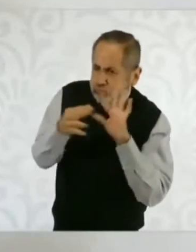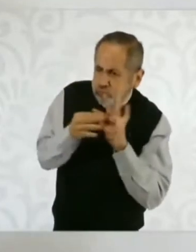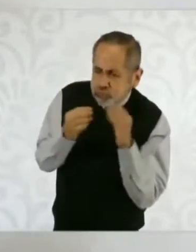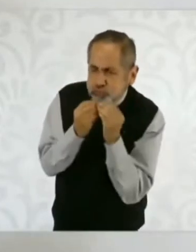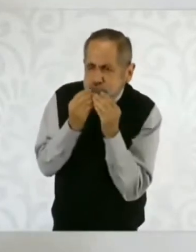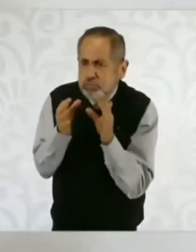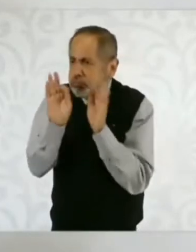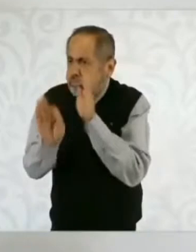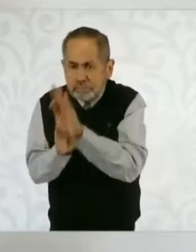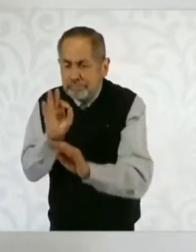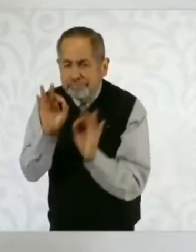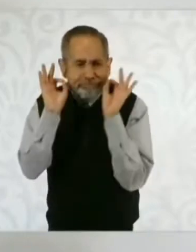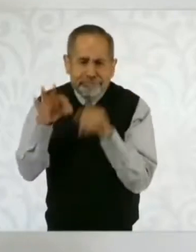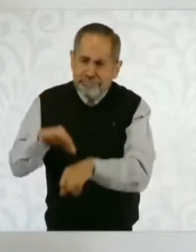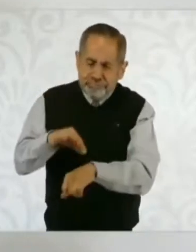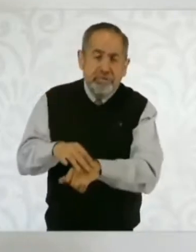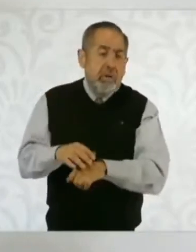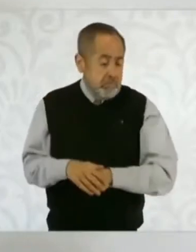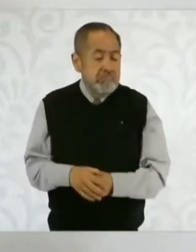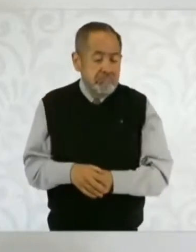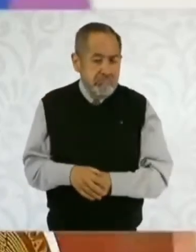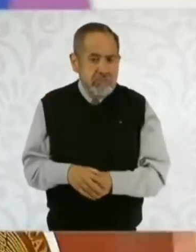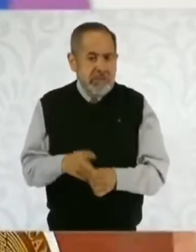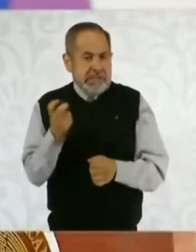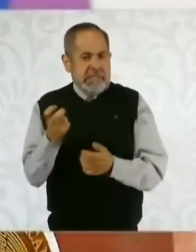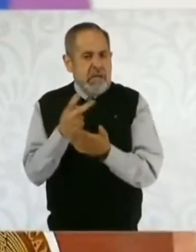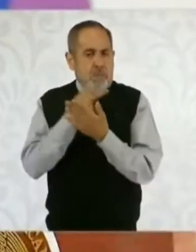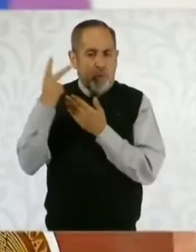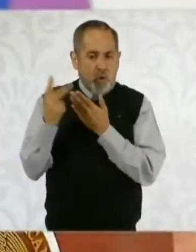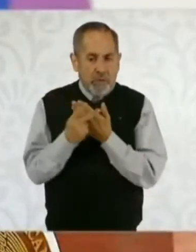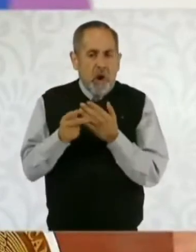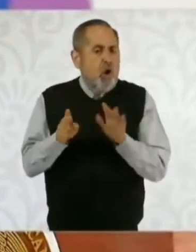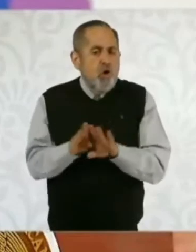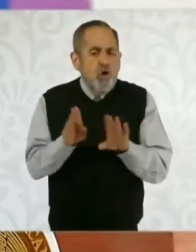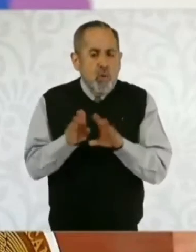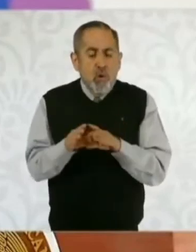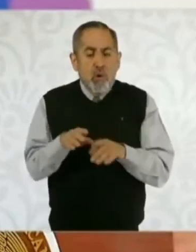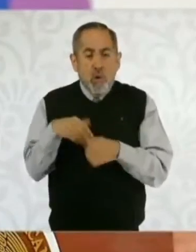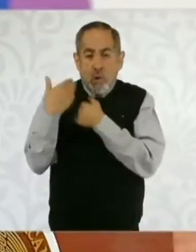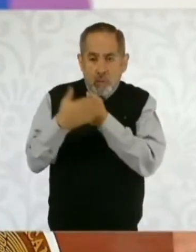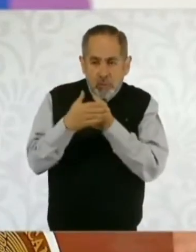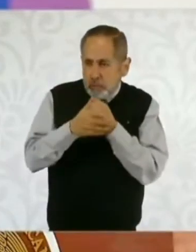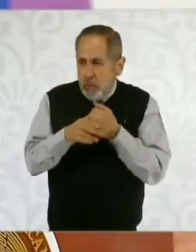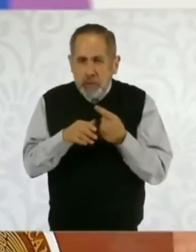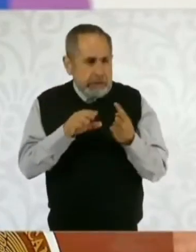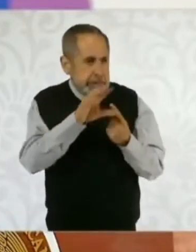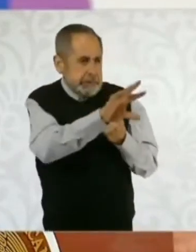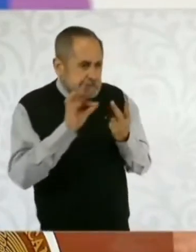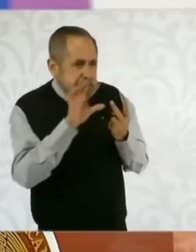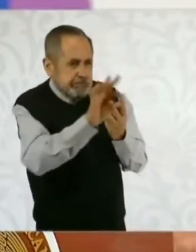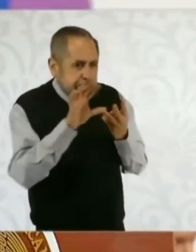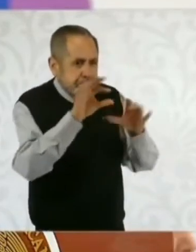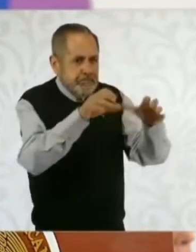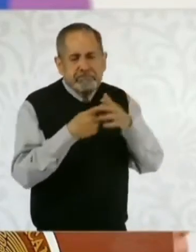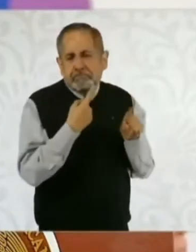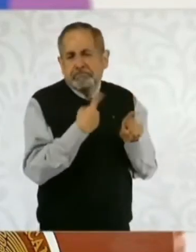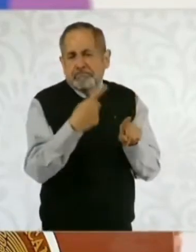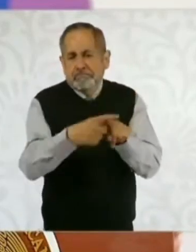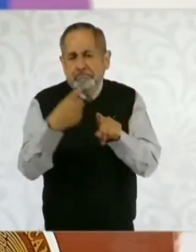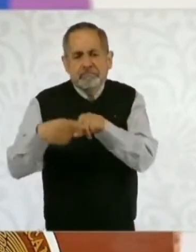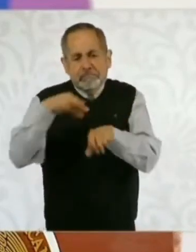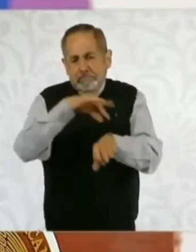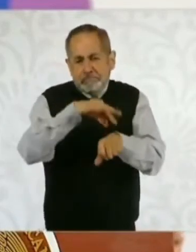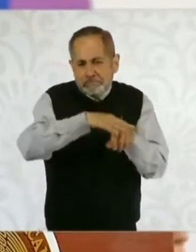atención médica. Este programa tiene como propósito reclutar equipos multidisciplinarios que puedan responder a